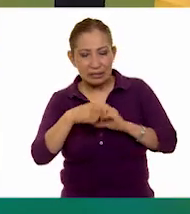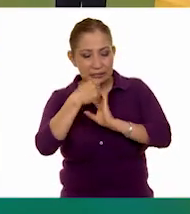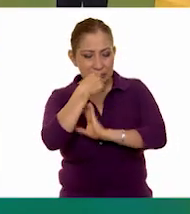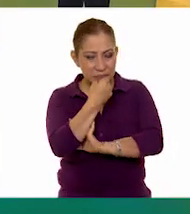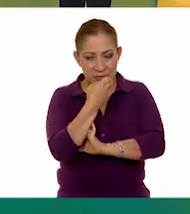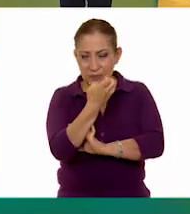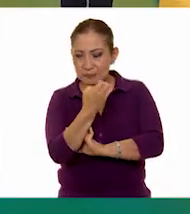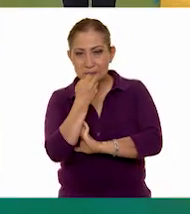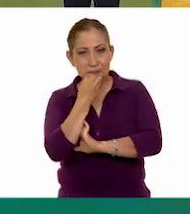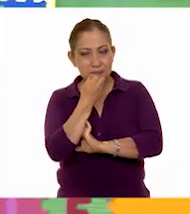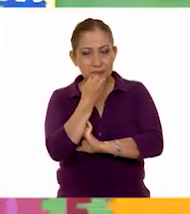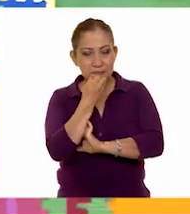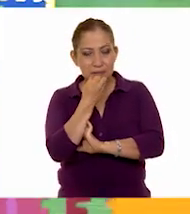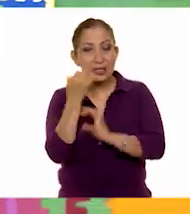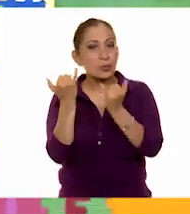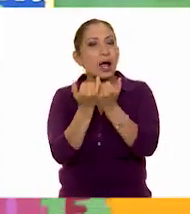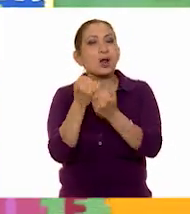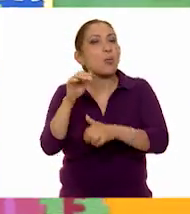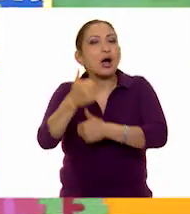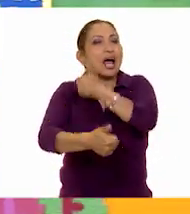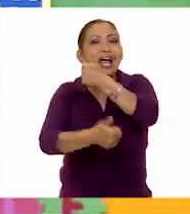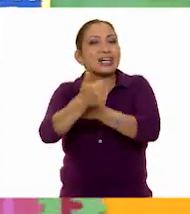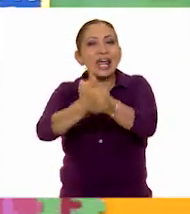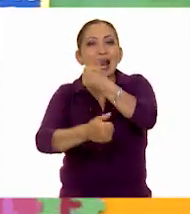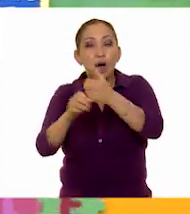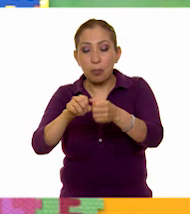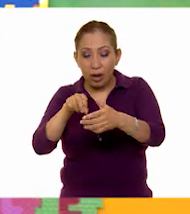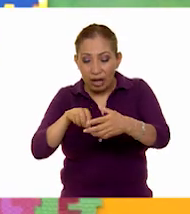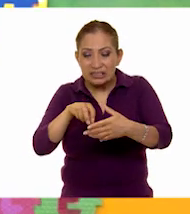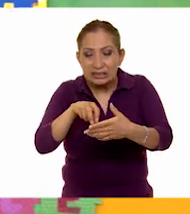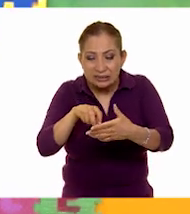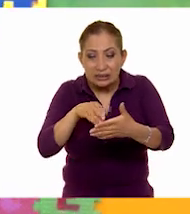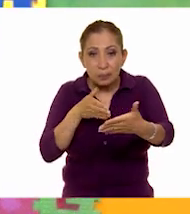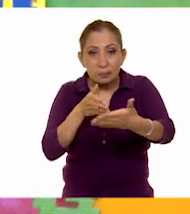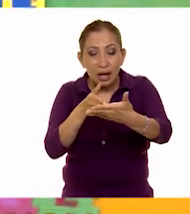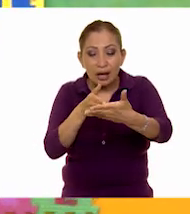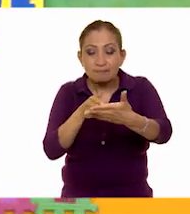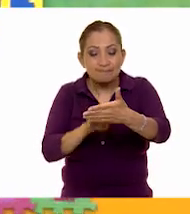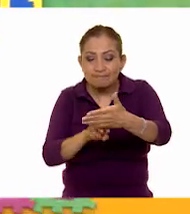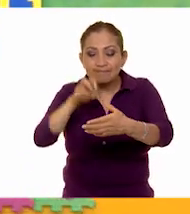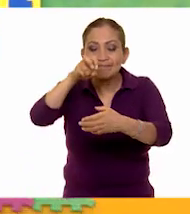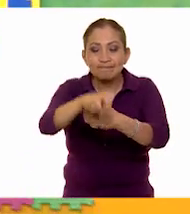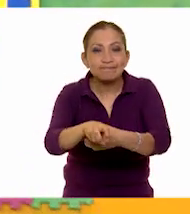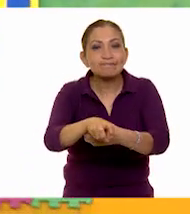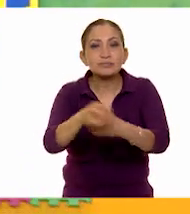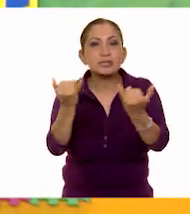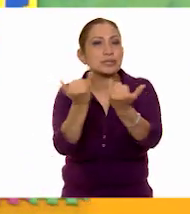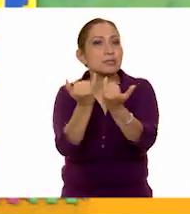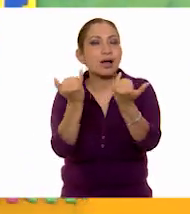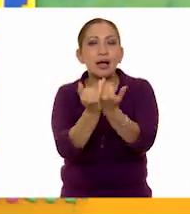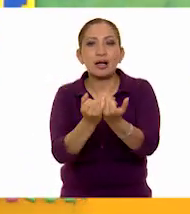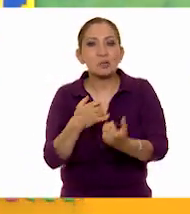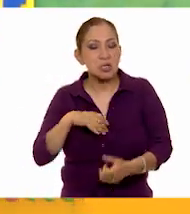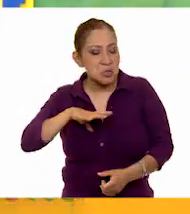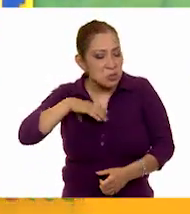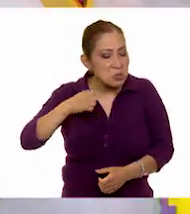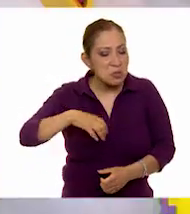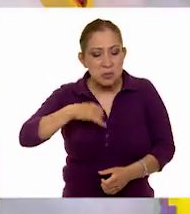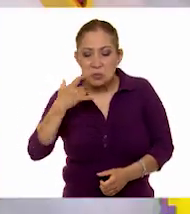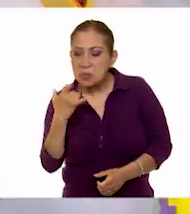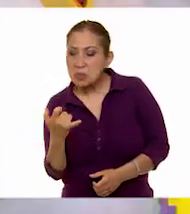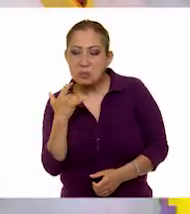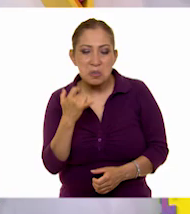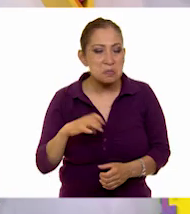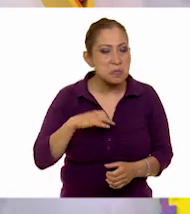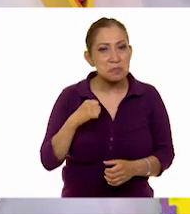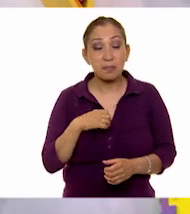como ir en una pista saltando los obstáculos. Y entonces ahí es donde está la perseverancia.